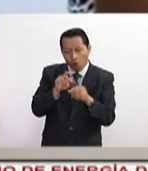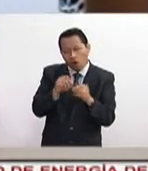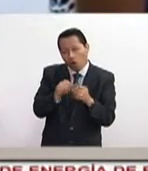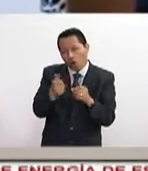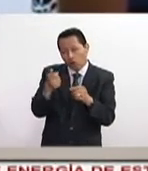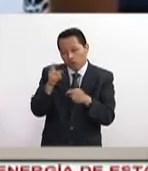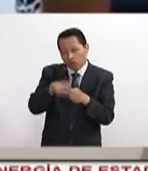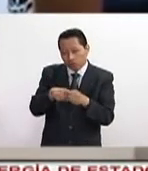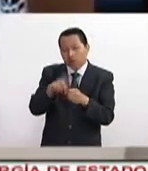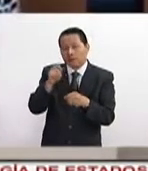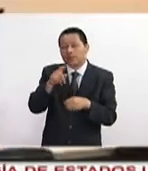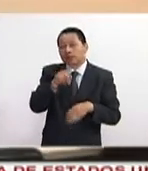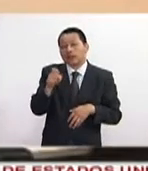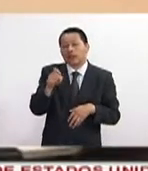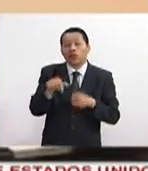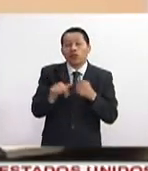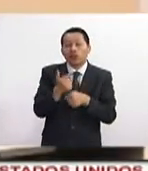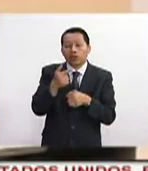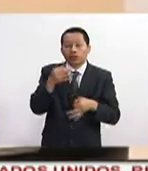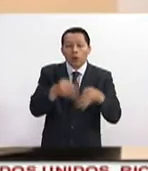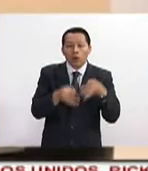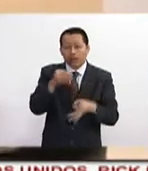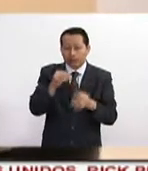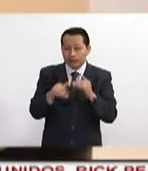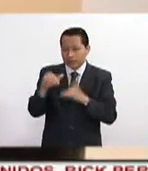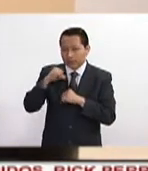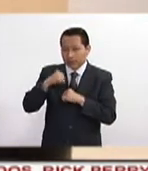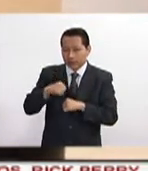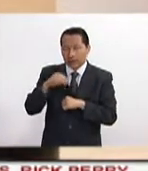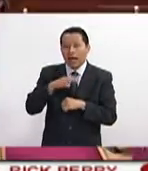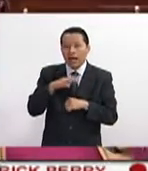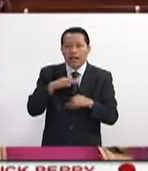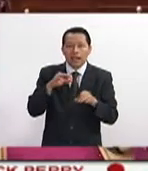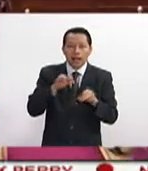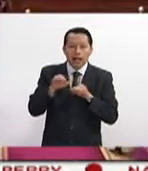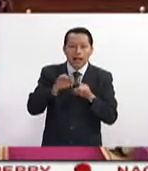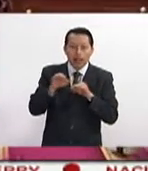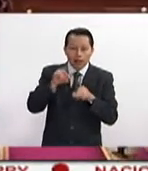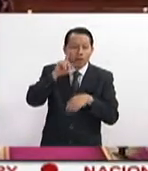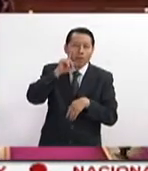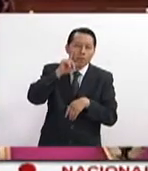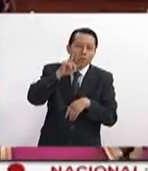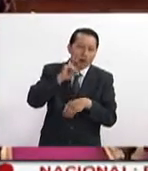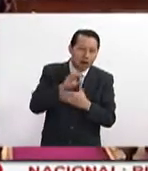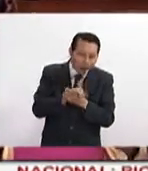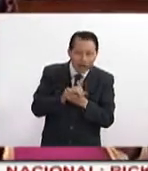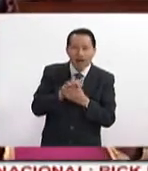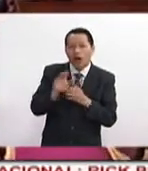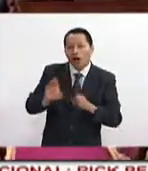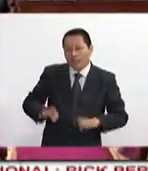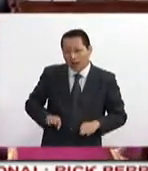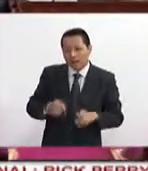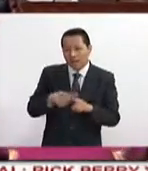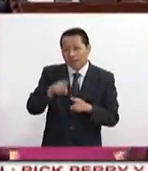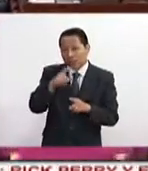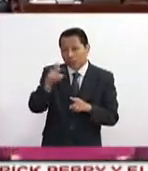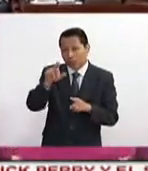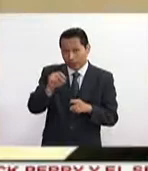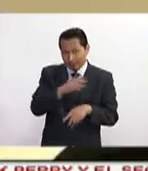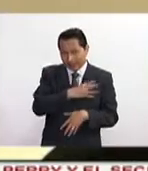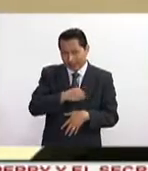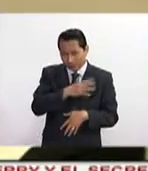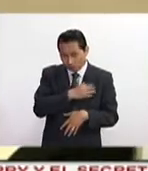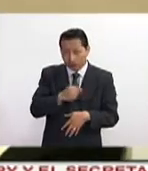otros. Un total de 112 jueces y magistrados consiguieron empleo a sus esposas o parejas, 180 a sus